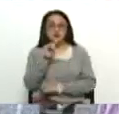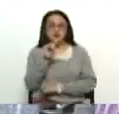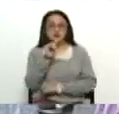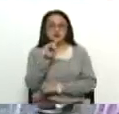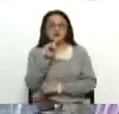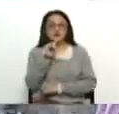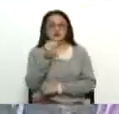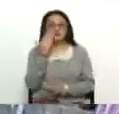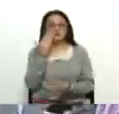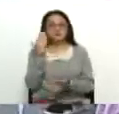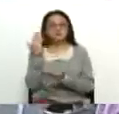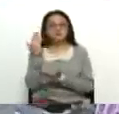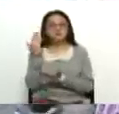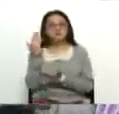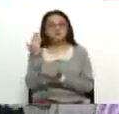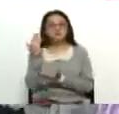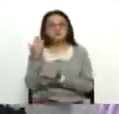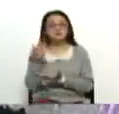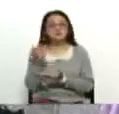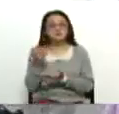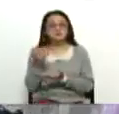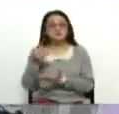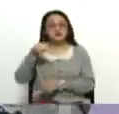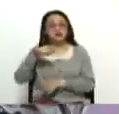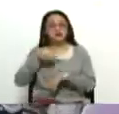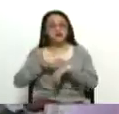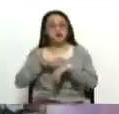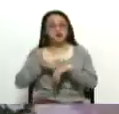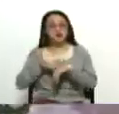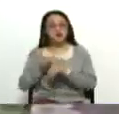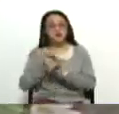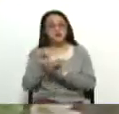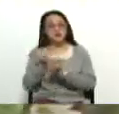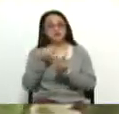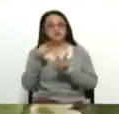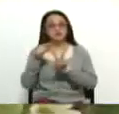imágenes que compartimos con ustedes a esta hora, y con ella retornamos el contacto.